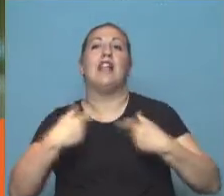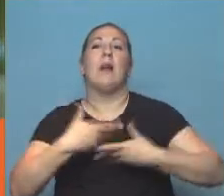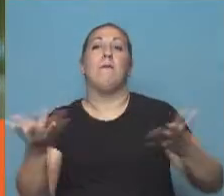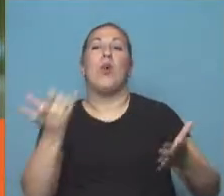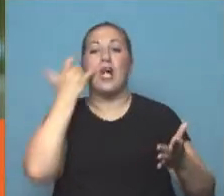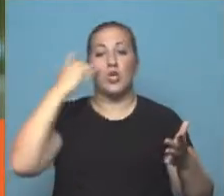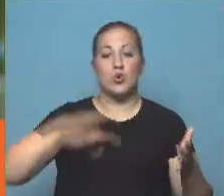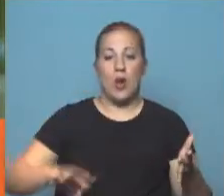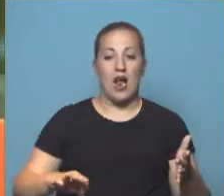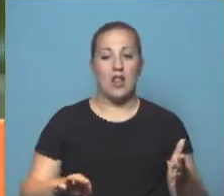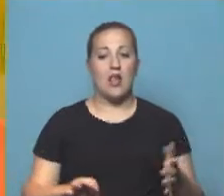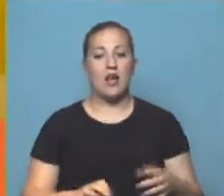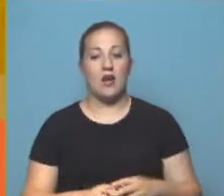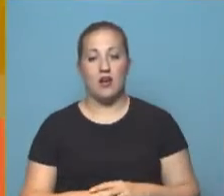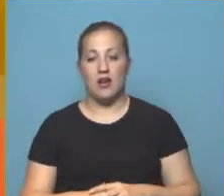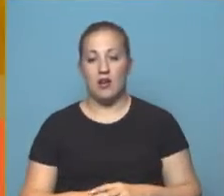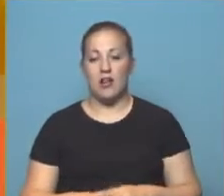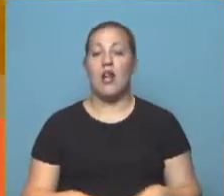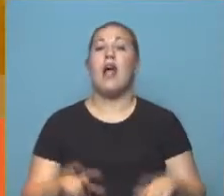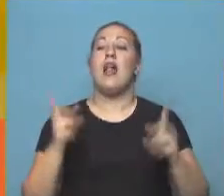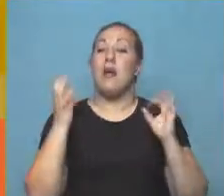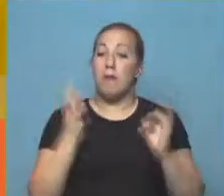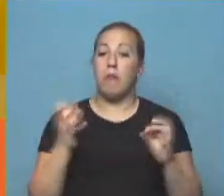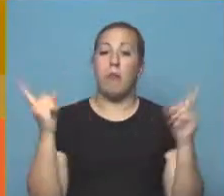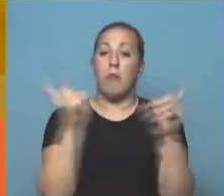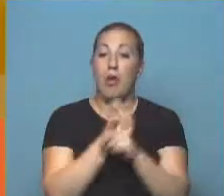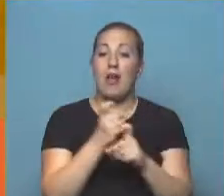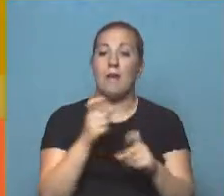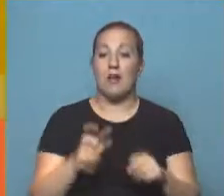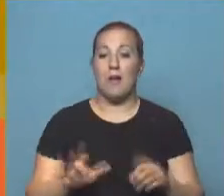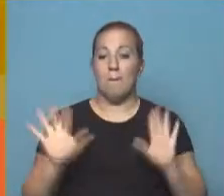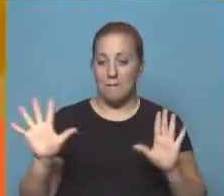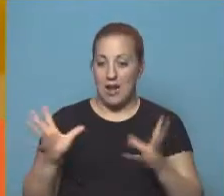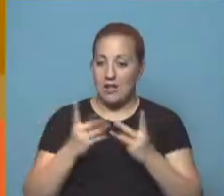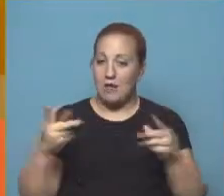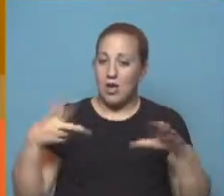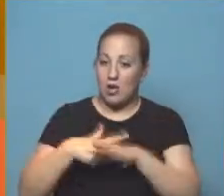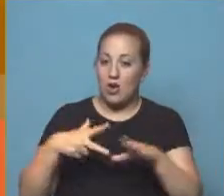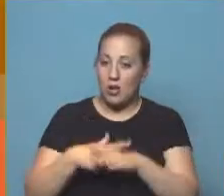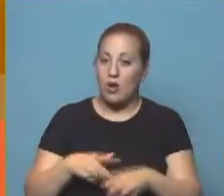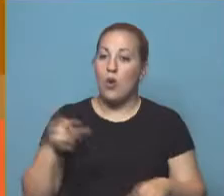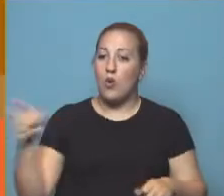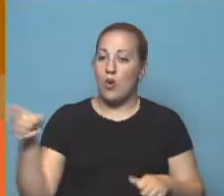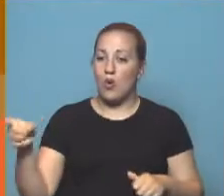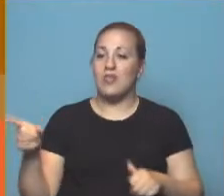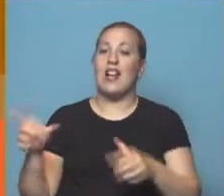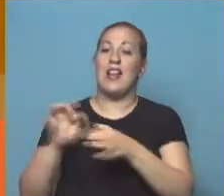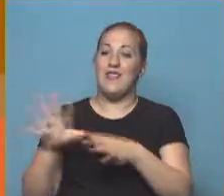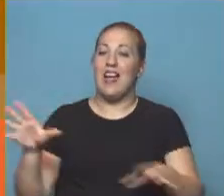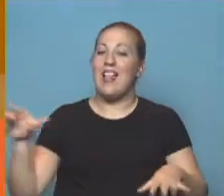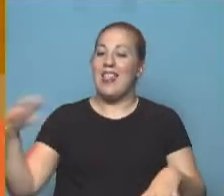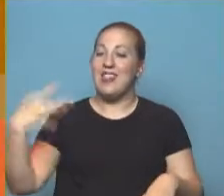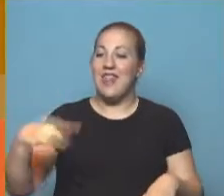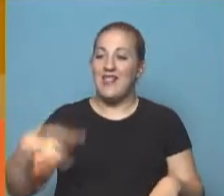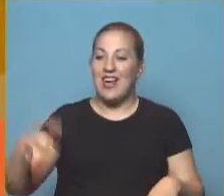salarios. Yo nunca dije eso. Porque la tesis es que la Argentina gasta mucho. Déjame terminar, no me interrumpa. Usted es un liberal, Yamil Santoro, y como liberal tiene